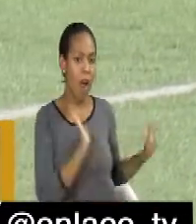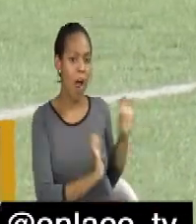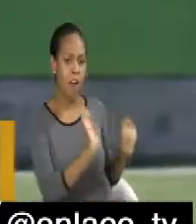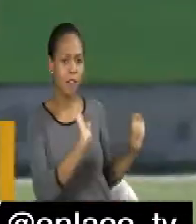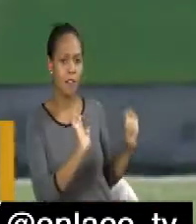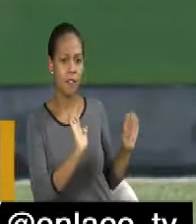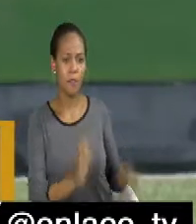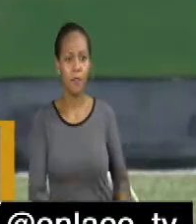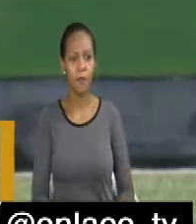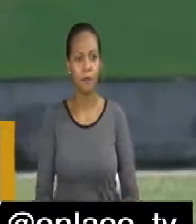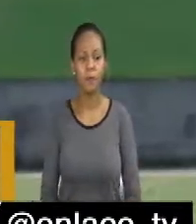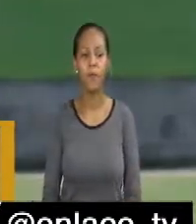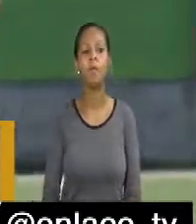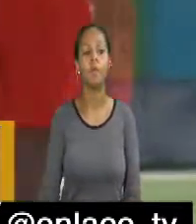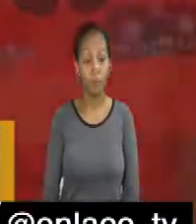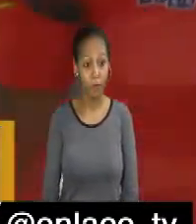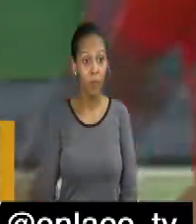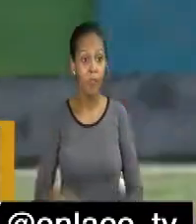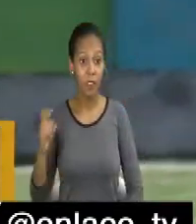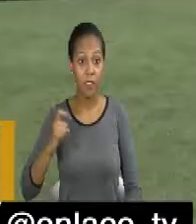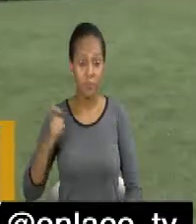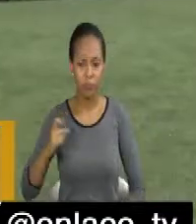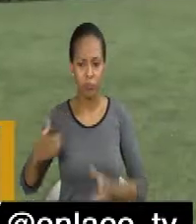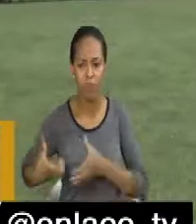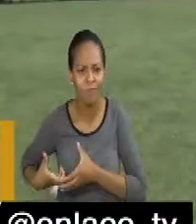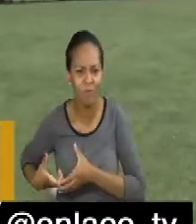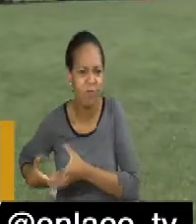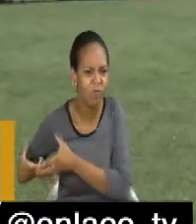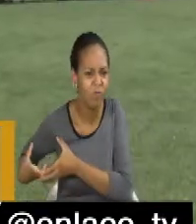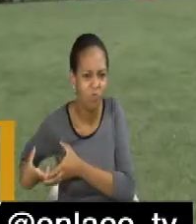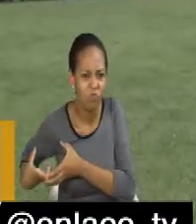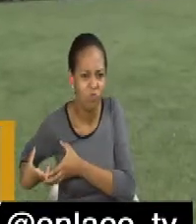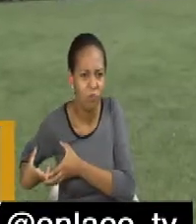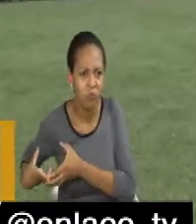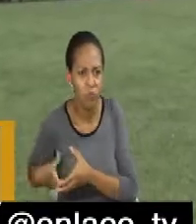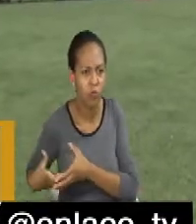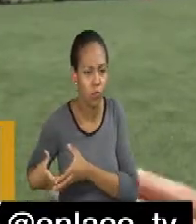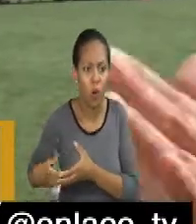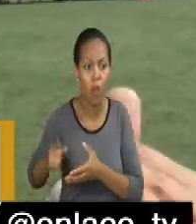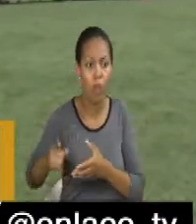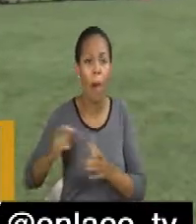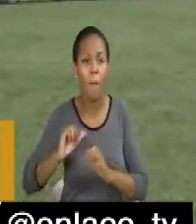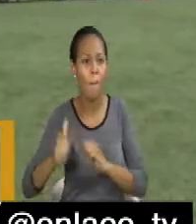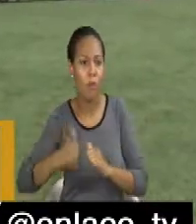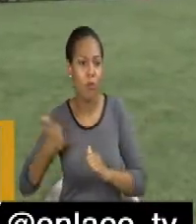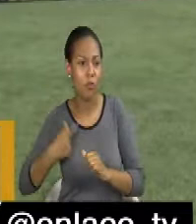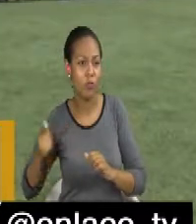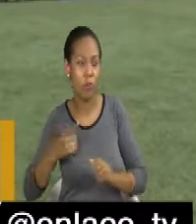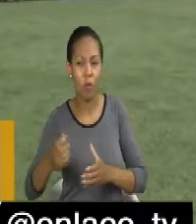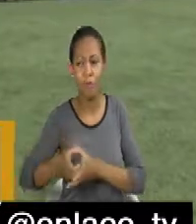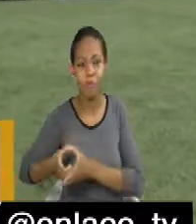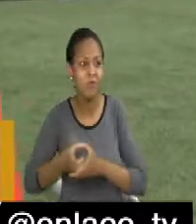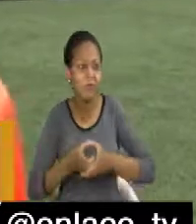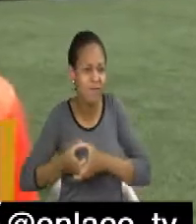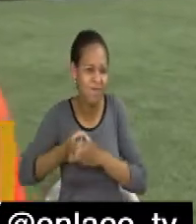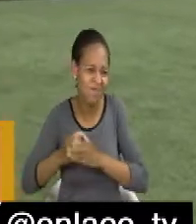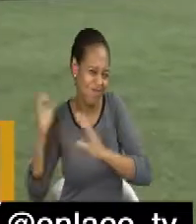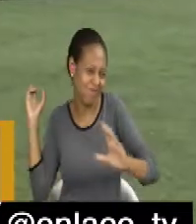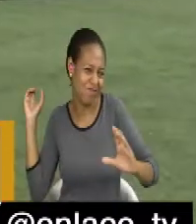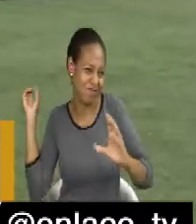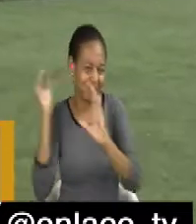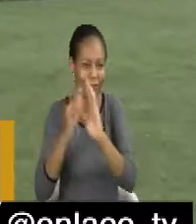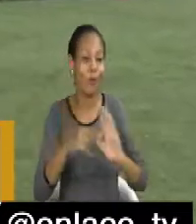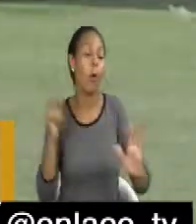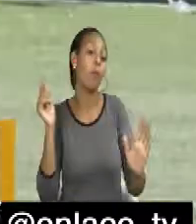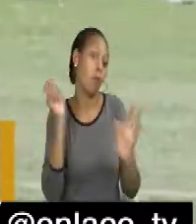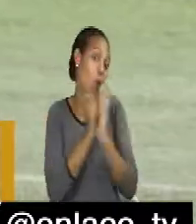rápido, vamos a tratar de abrir el balón de una manera segura para que llegue a las puntas y de esa manera poder penetrar y poder hacer la mayor cantidad